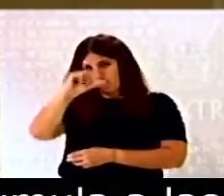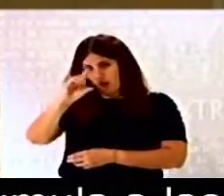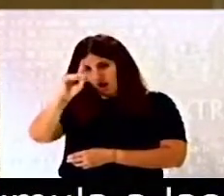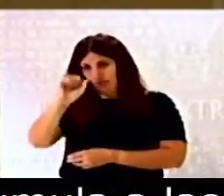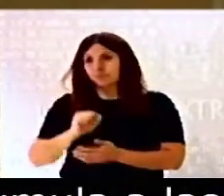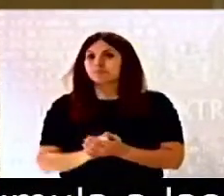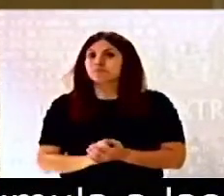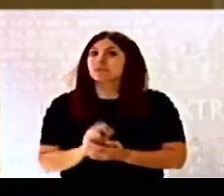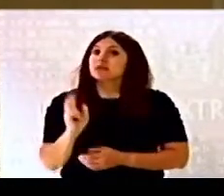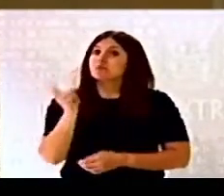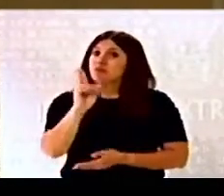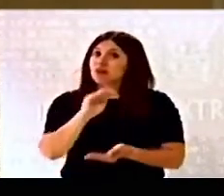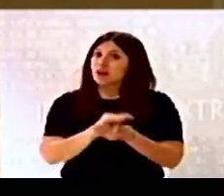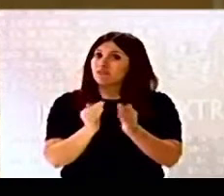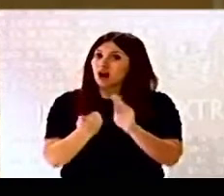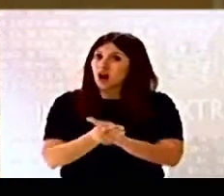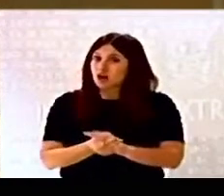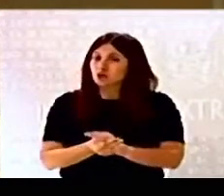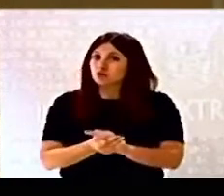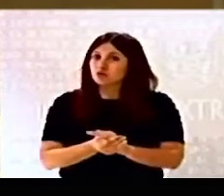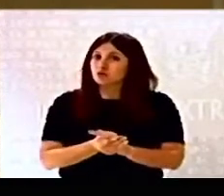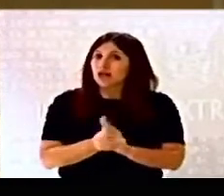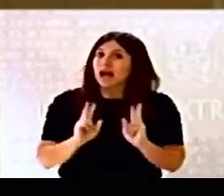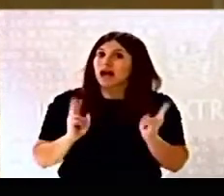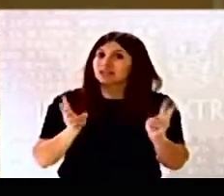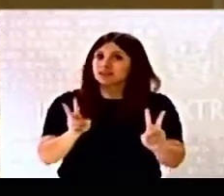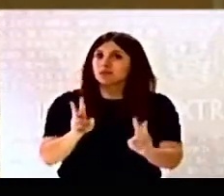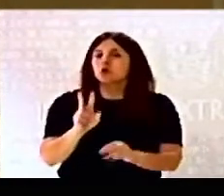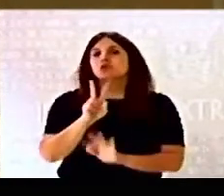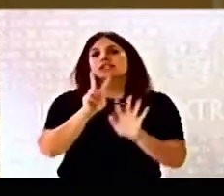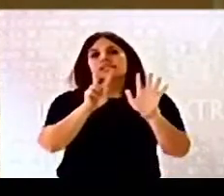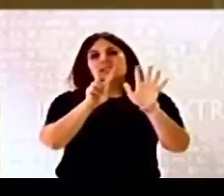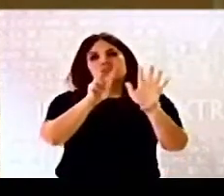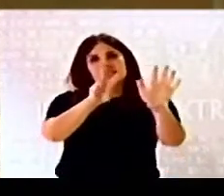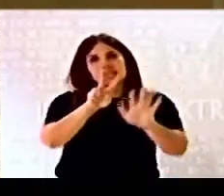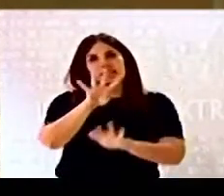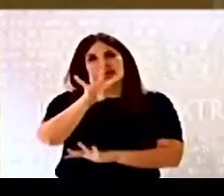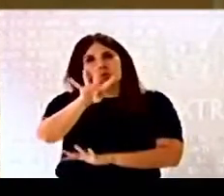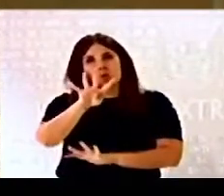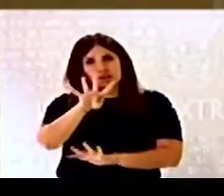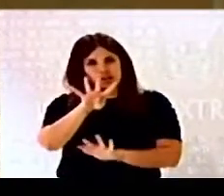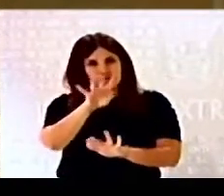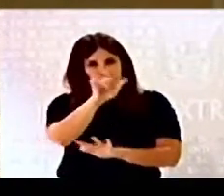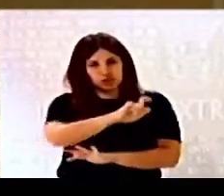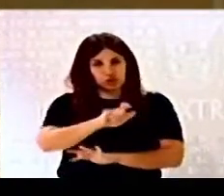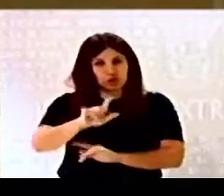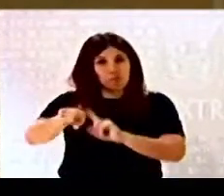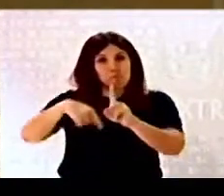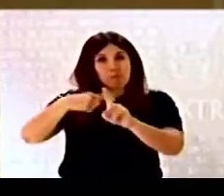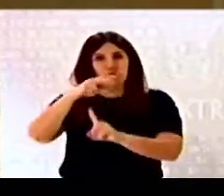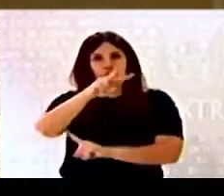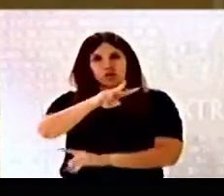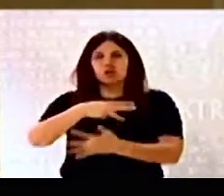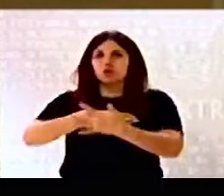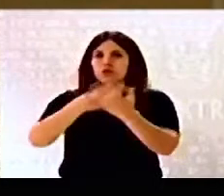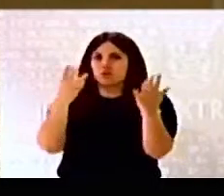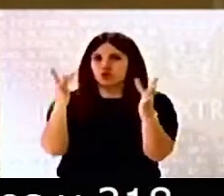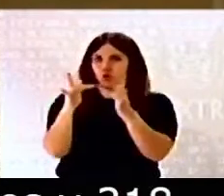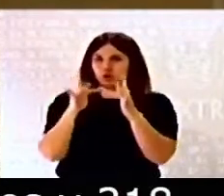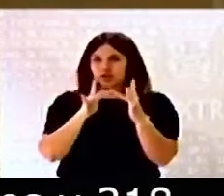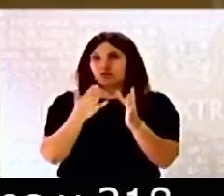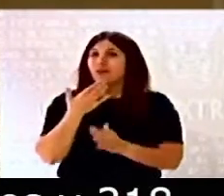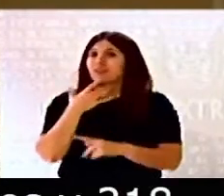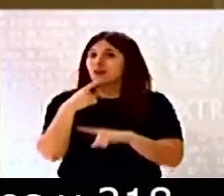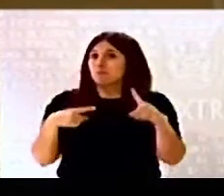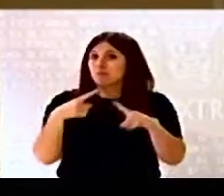Villafranca de los Barros tiene activos 74 casos y 218 contactos. La edad media de la población